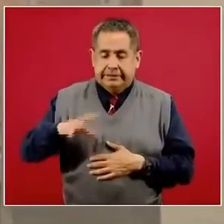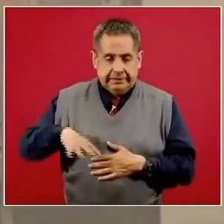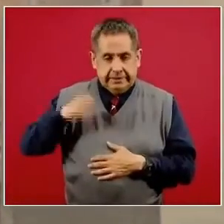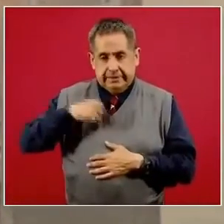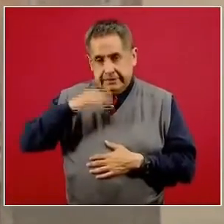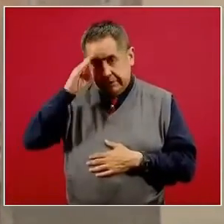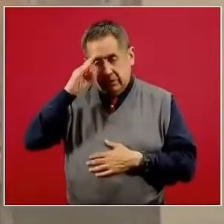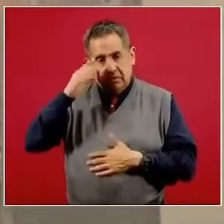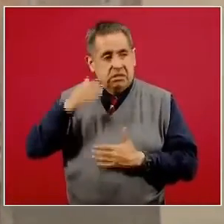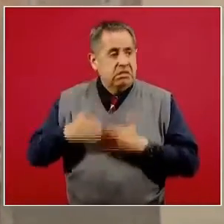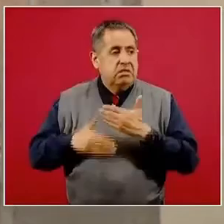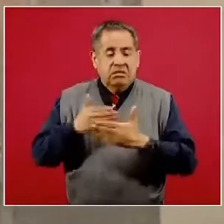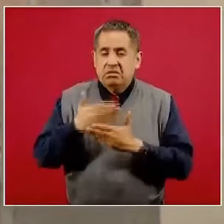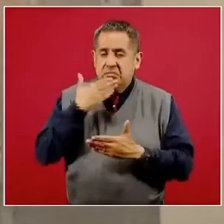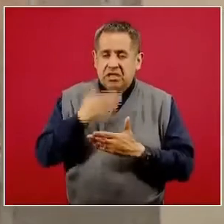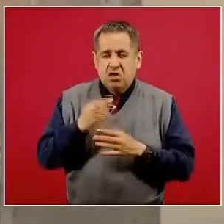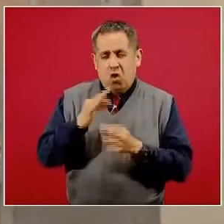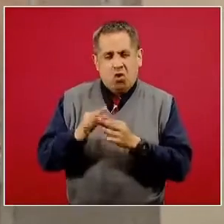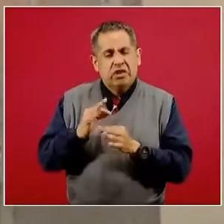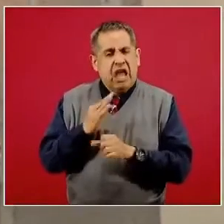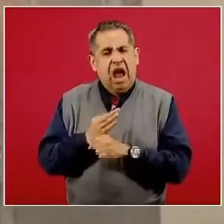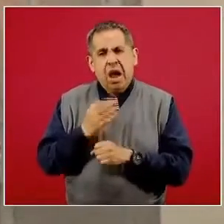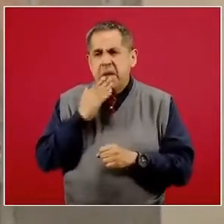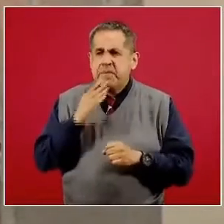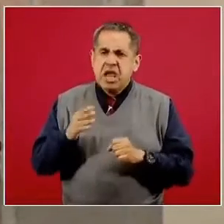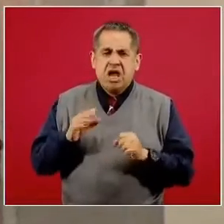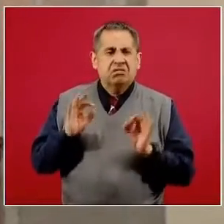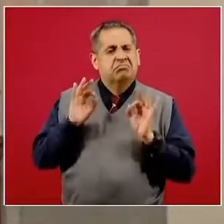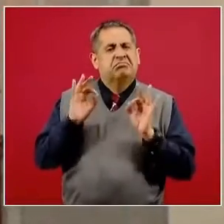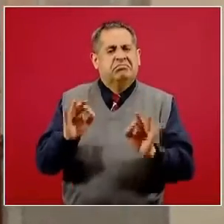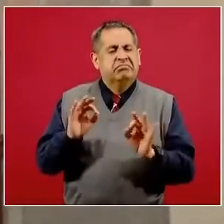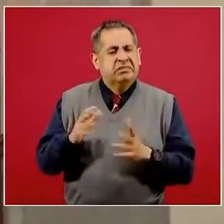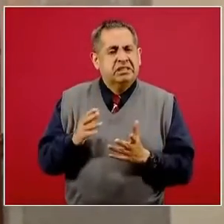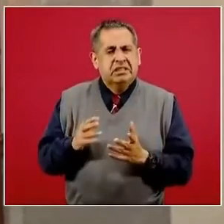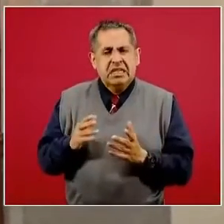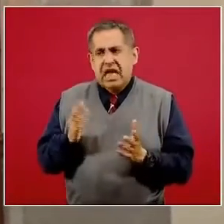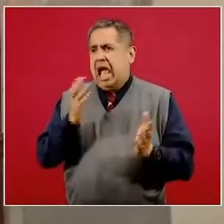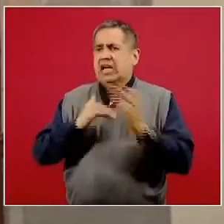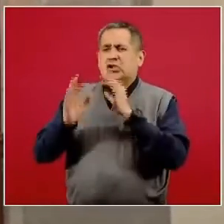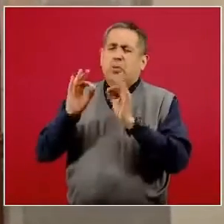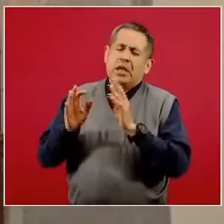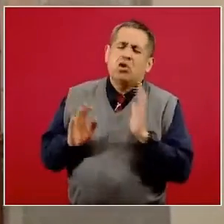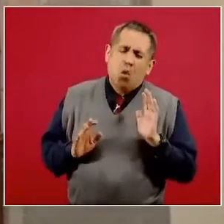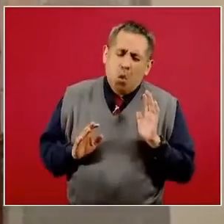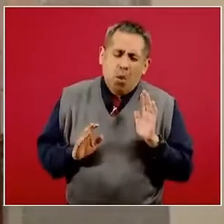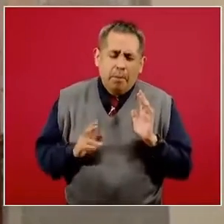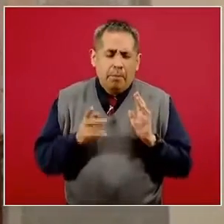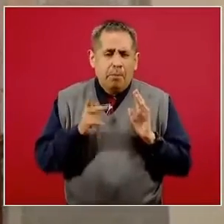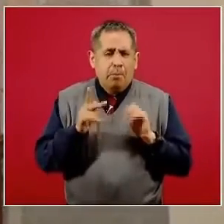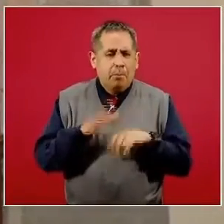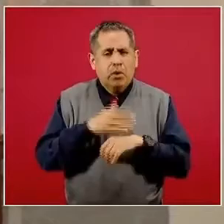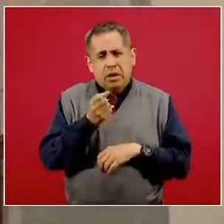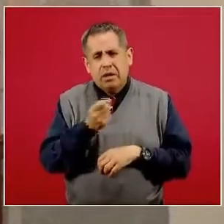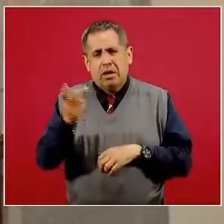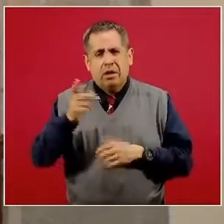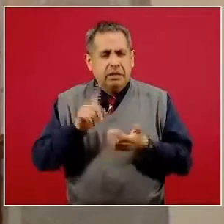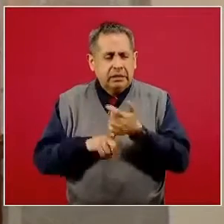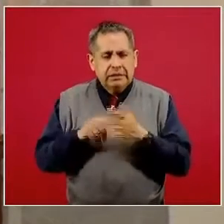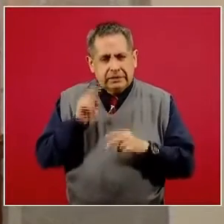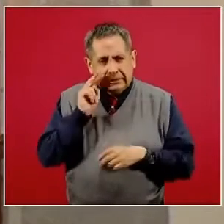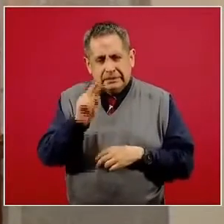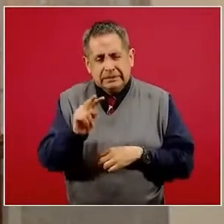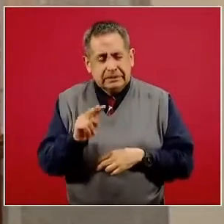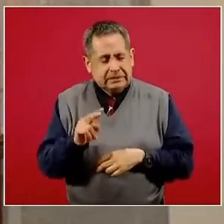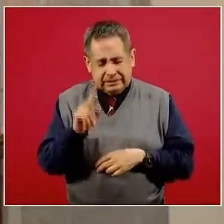el éxito que se ha tenido, a pesar, es difícil de hablar de un éxito cuando hay estos datos